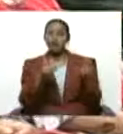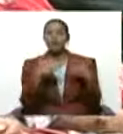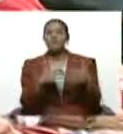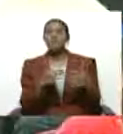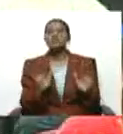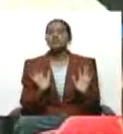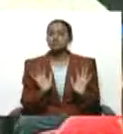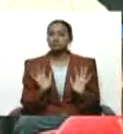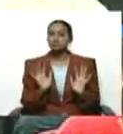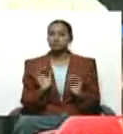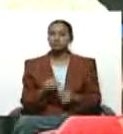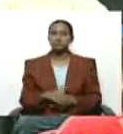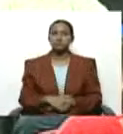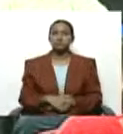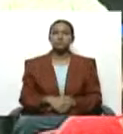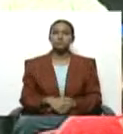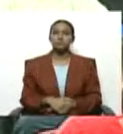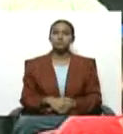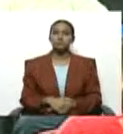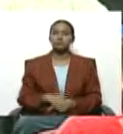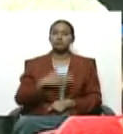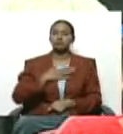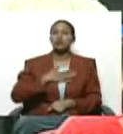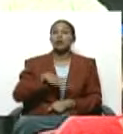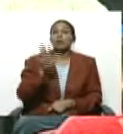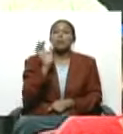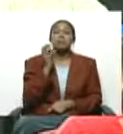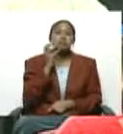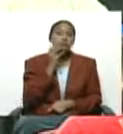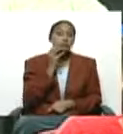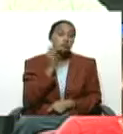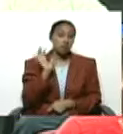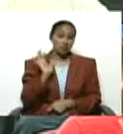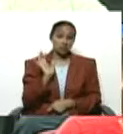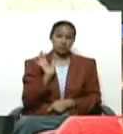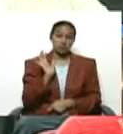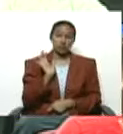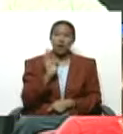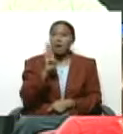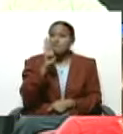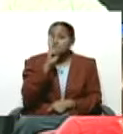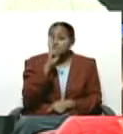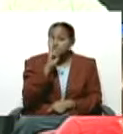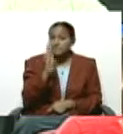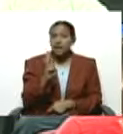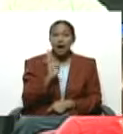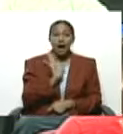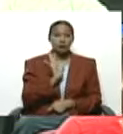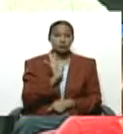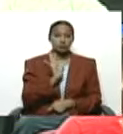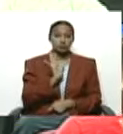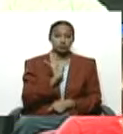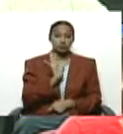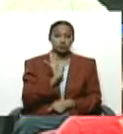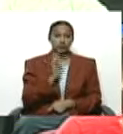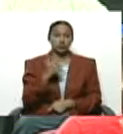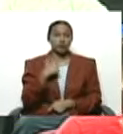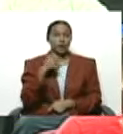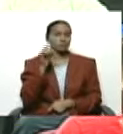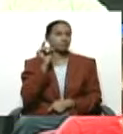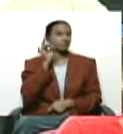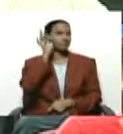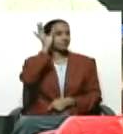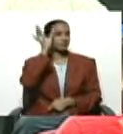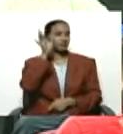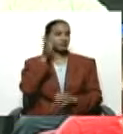Si yo hubiese agarrado la plata, si uno tuviera la plata en un banco como Escotec, hubiera montado el mejor sistema bancario